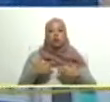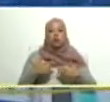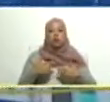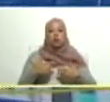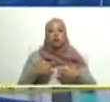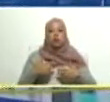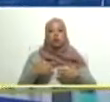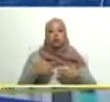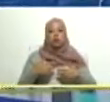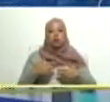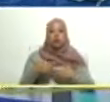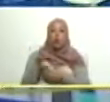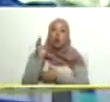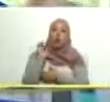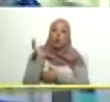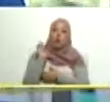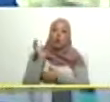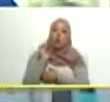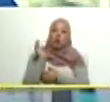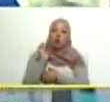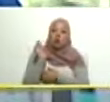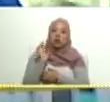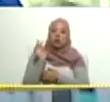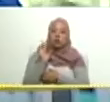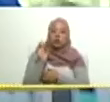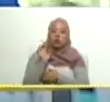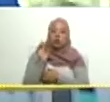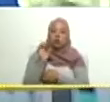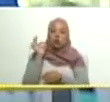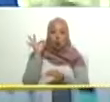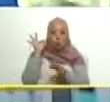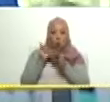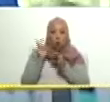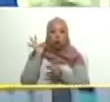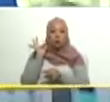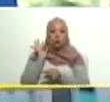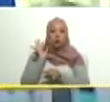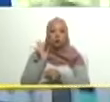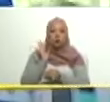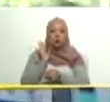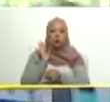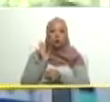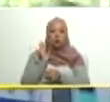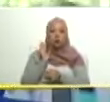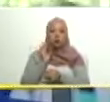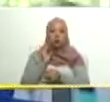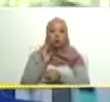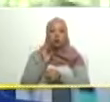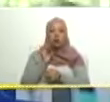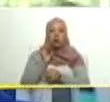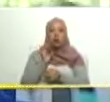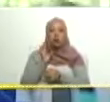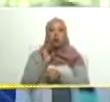Traíamos el Congreso Bicentenario de los Pueblos, exitoso, cumplió una etapa.